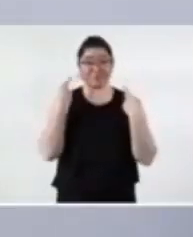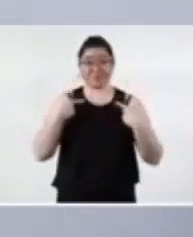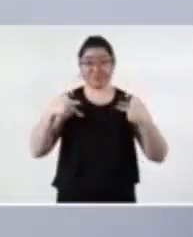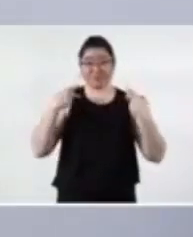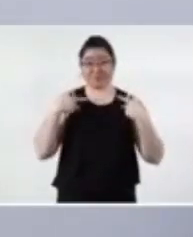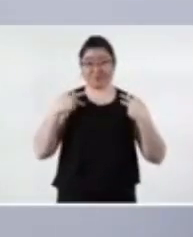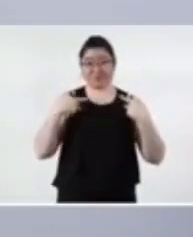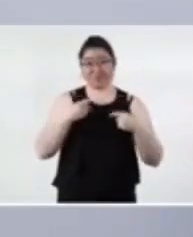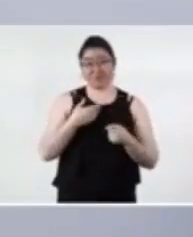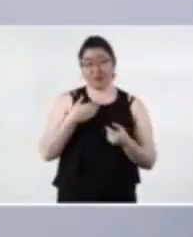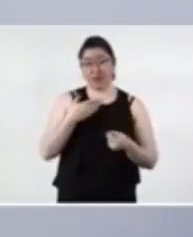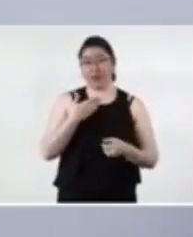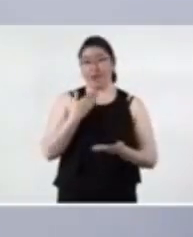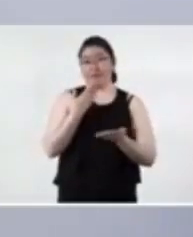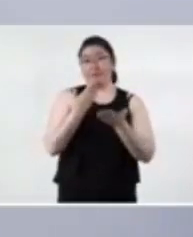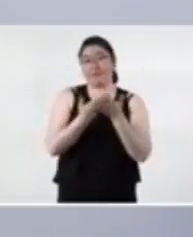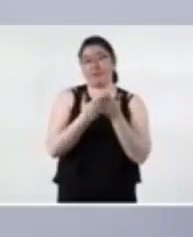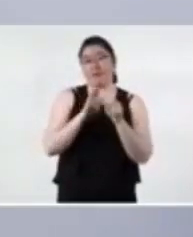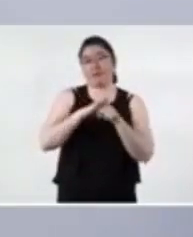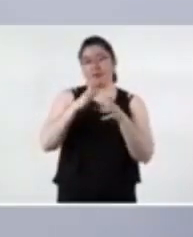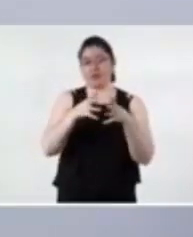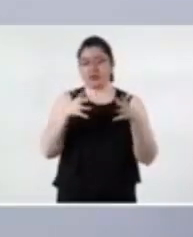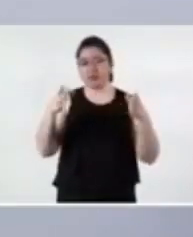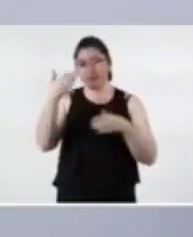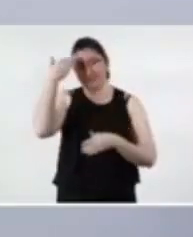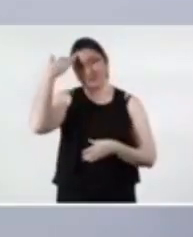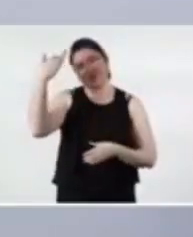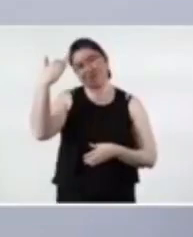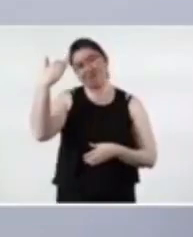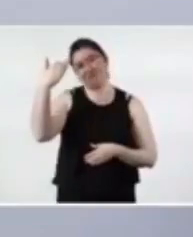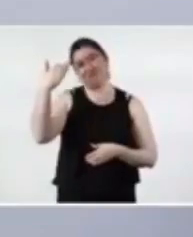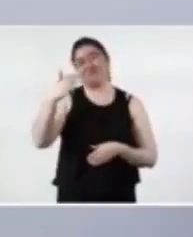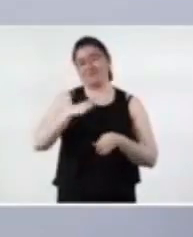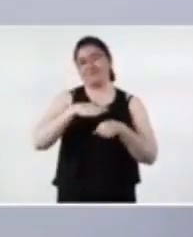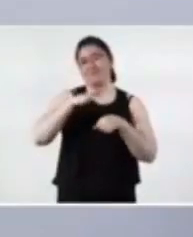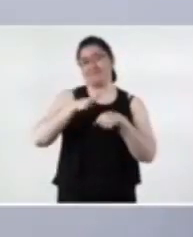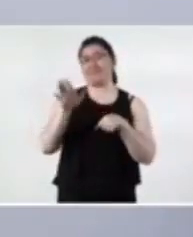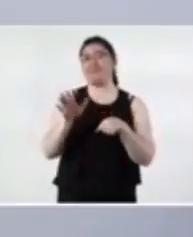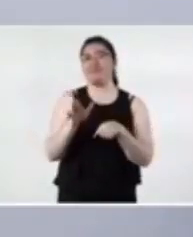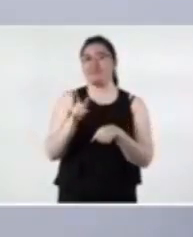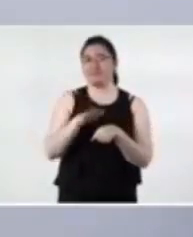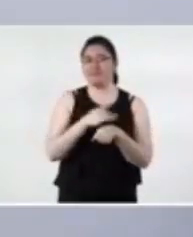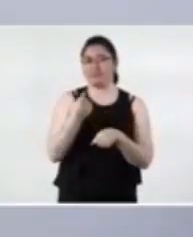solicitaron una ampliación de plazos para poder dar